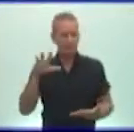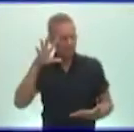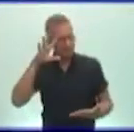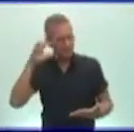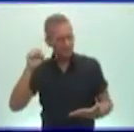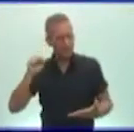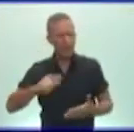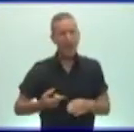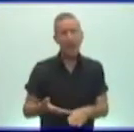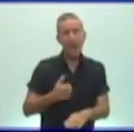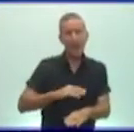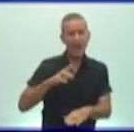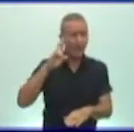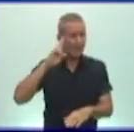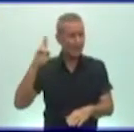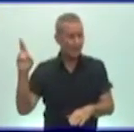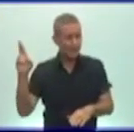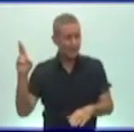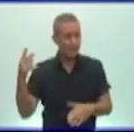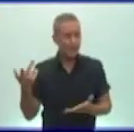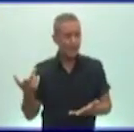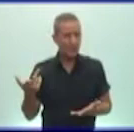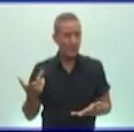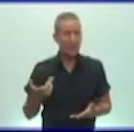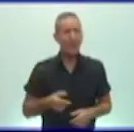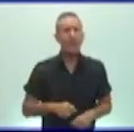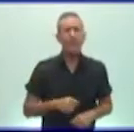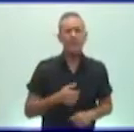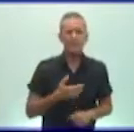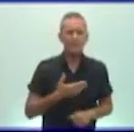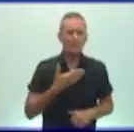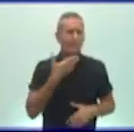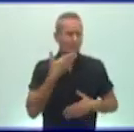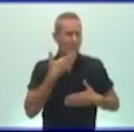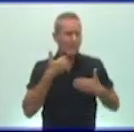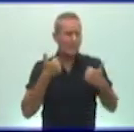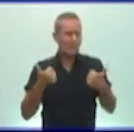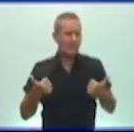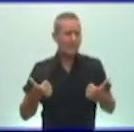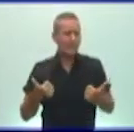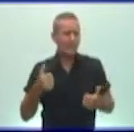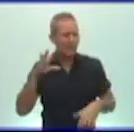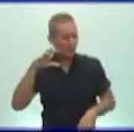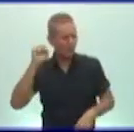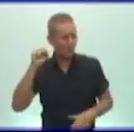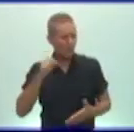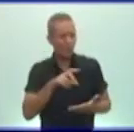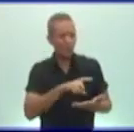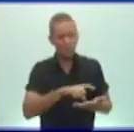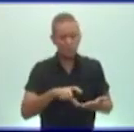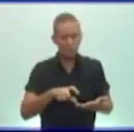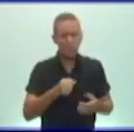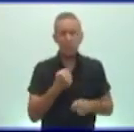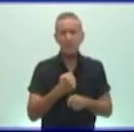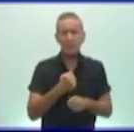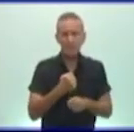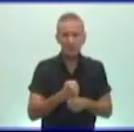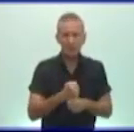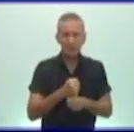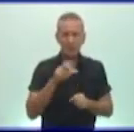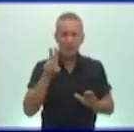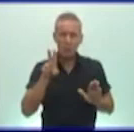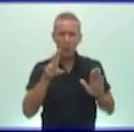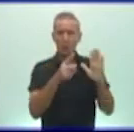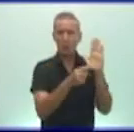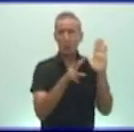recuerden que para propiciar una acertada comprensión de un texto, es importante el trabajo con el vocabulario. Y